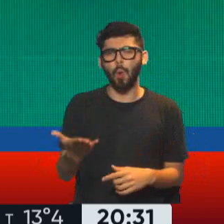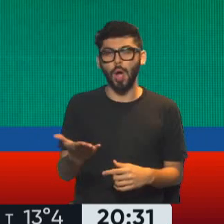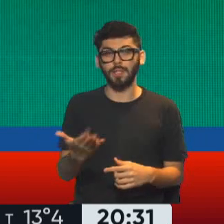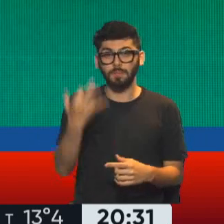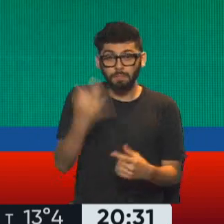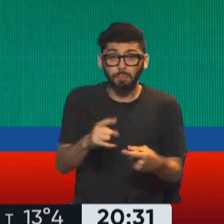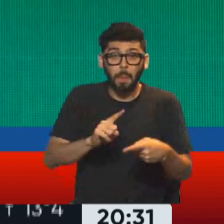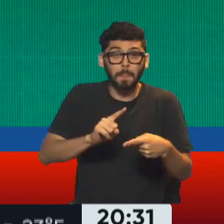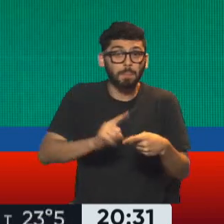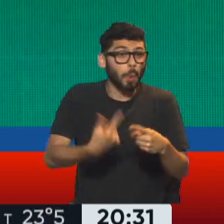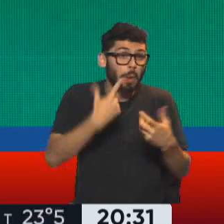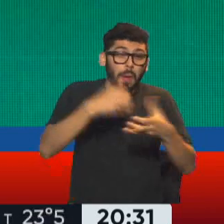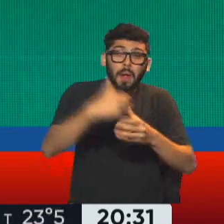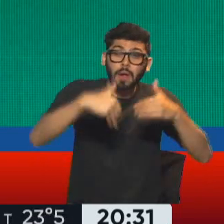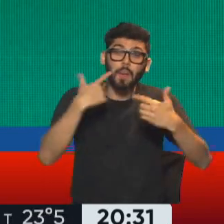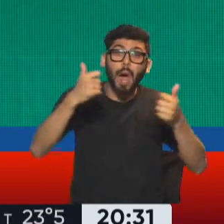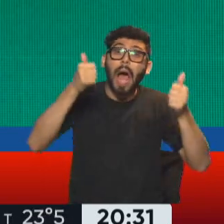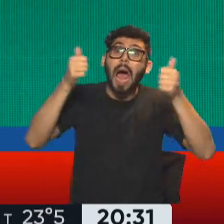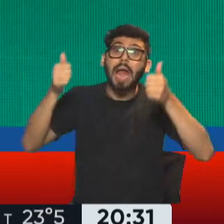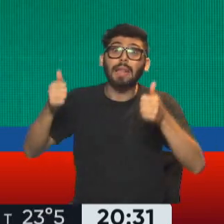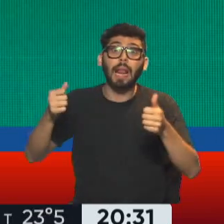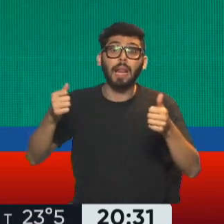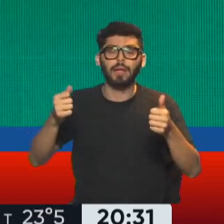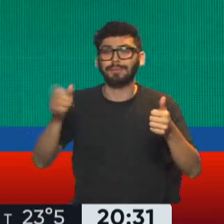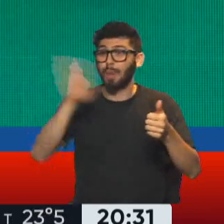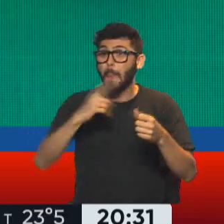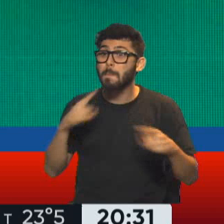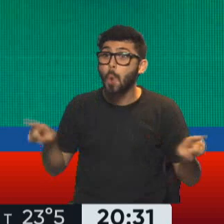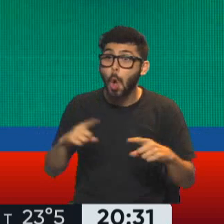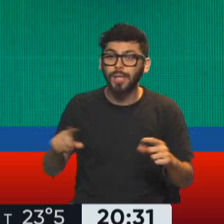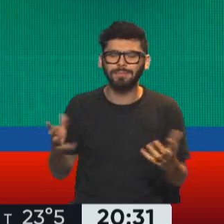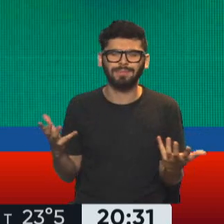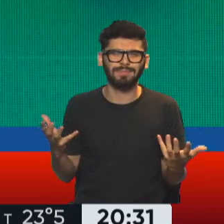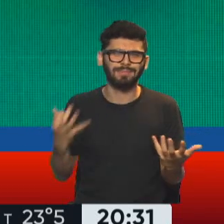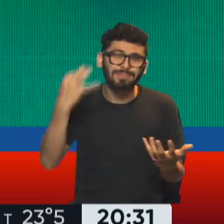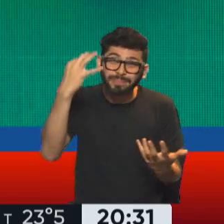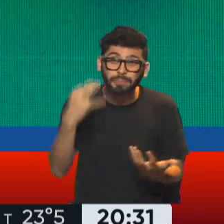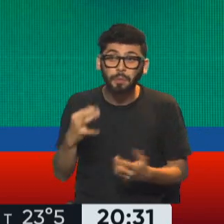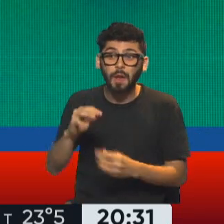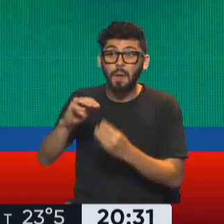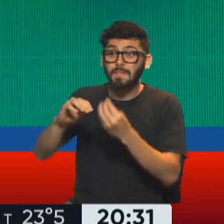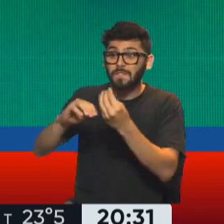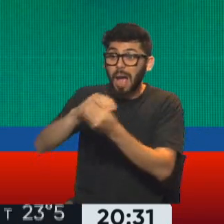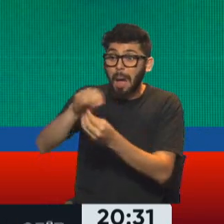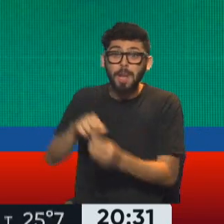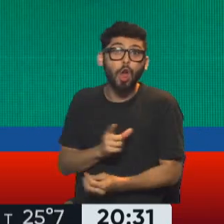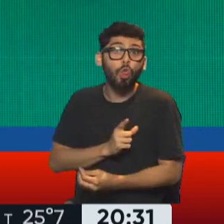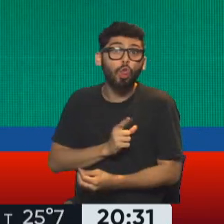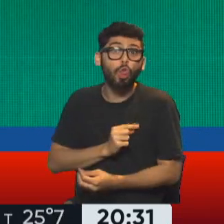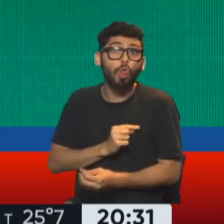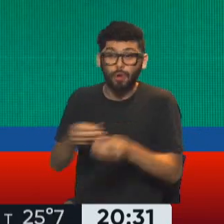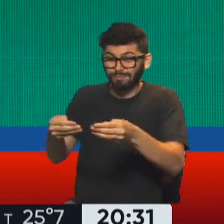si quiere ahora es un político partidario, veían los carteles en el lugar, la música. Estamos hablando del dolor de los familiares, de